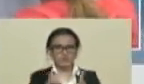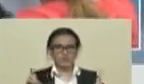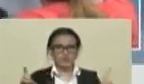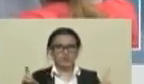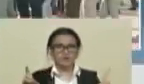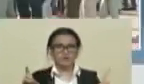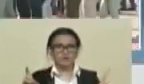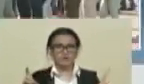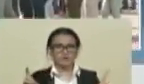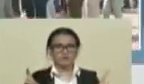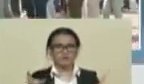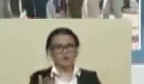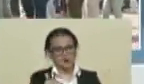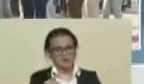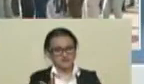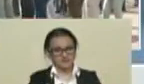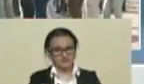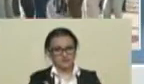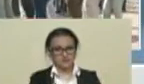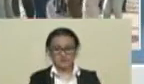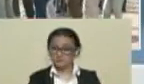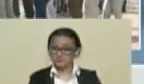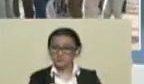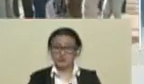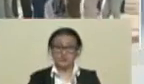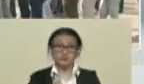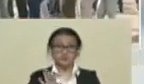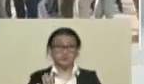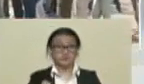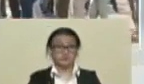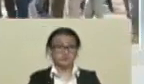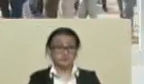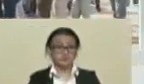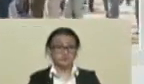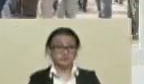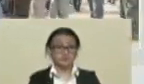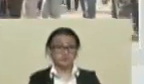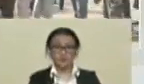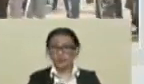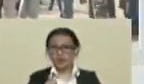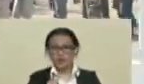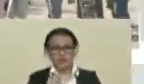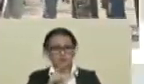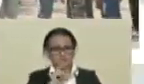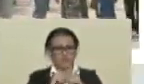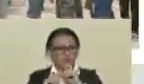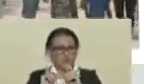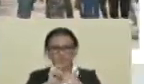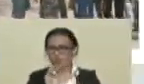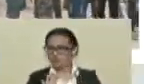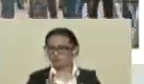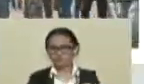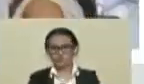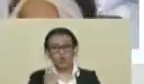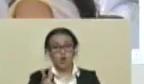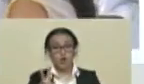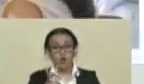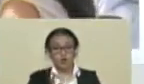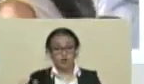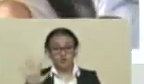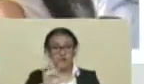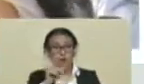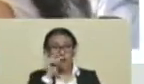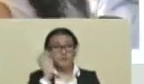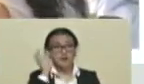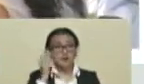que está viviendo el pueblo venezolano. Y así seguiremos avanzando, superando cualquier dificultad que se nos atraviese, los venezolanos y las